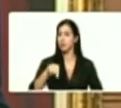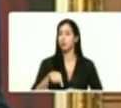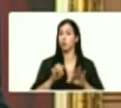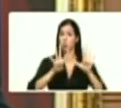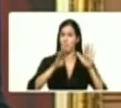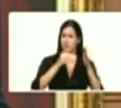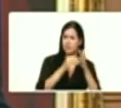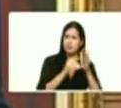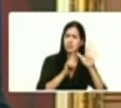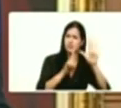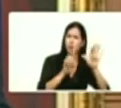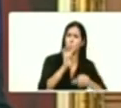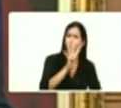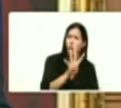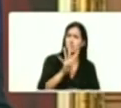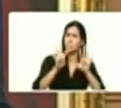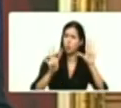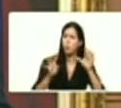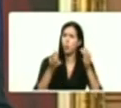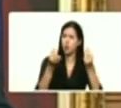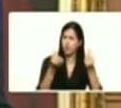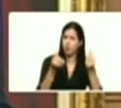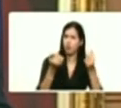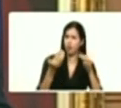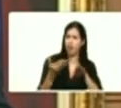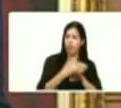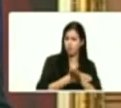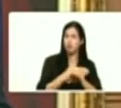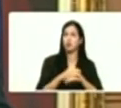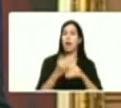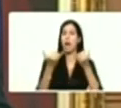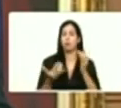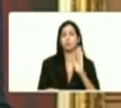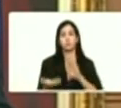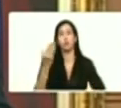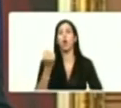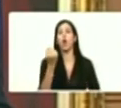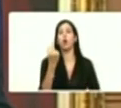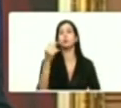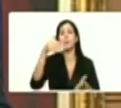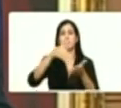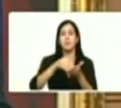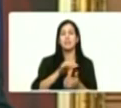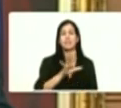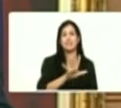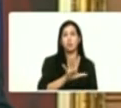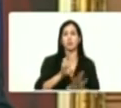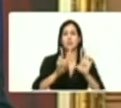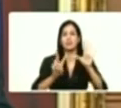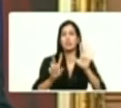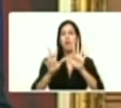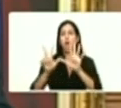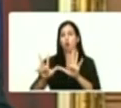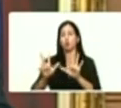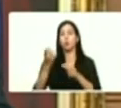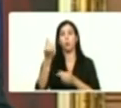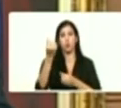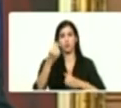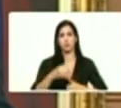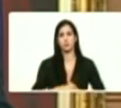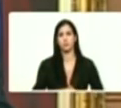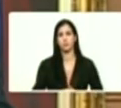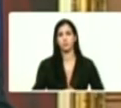9.649 bolívares a 11.578 bolívares